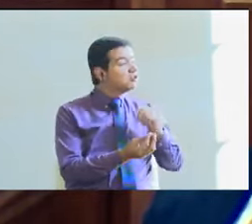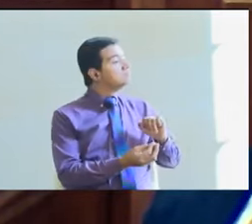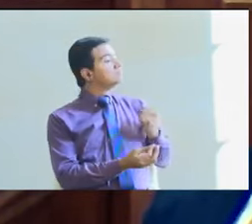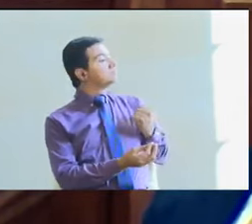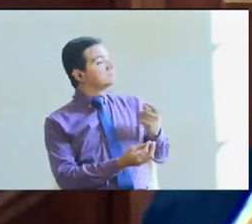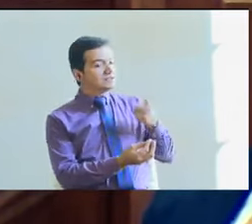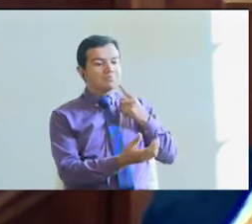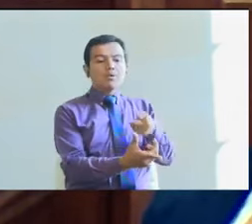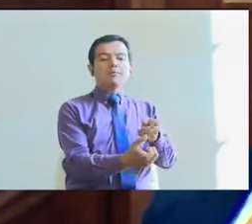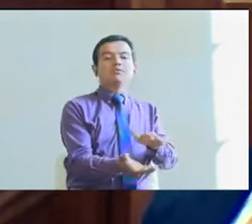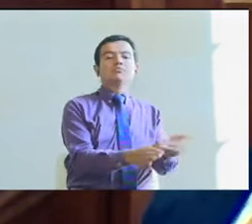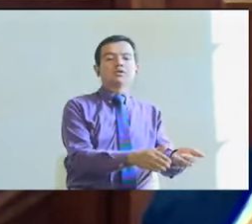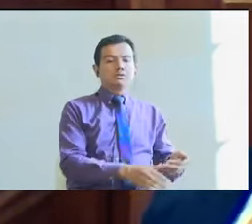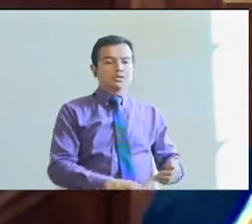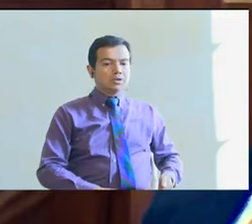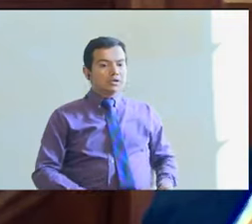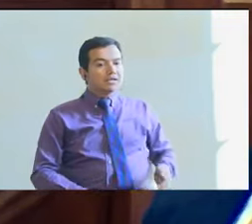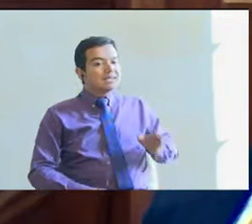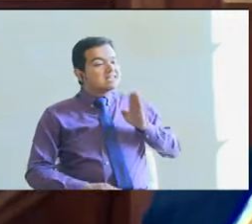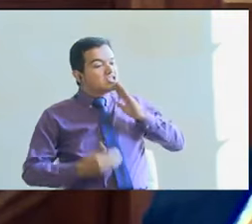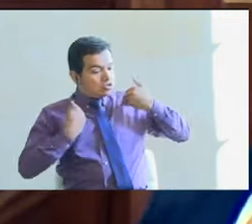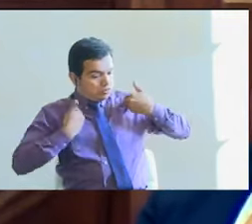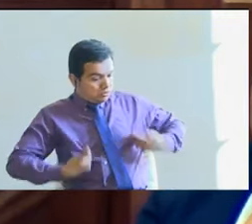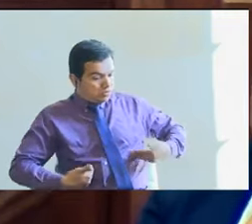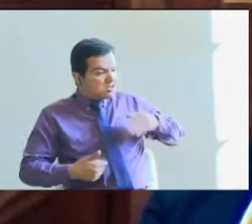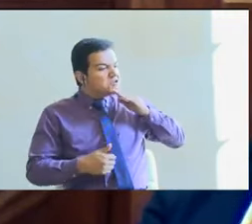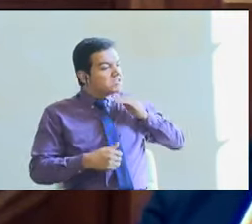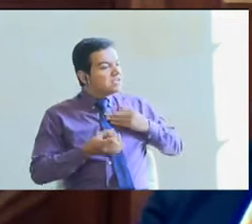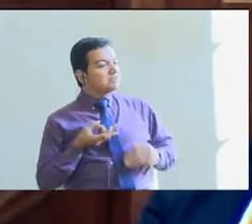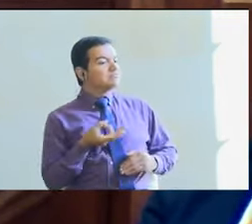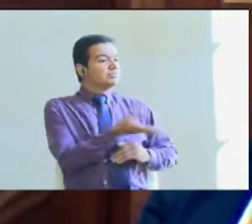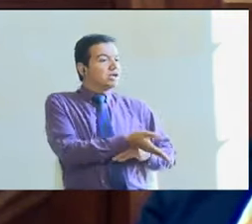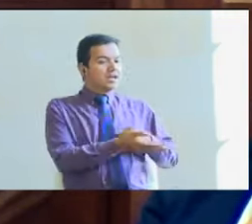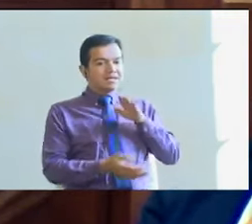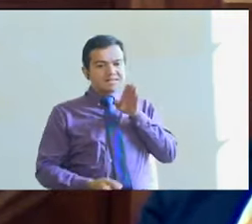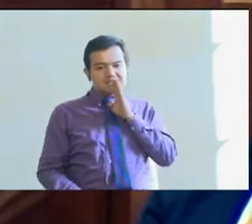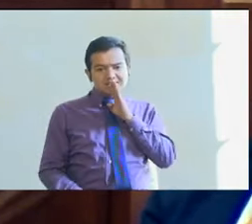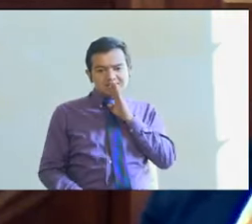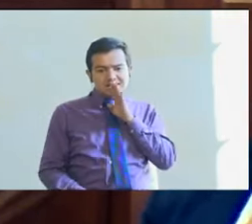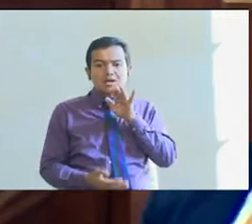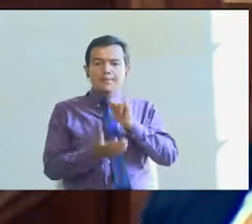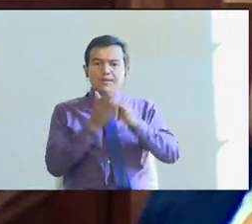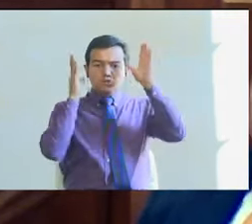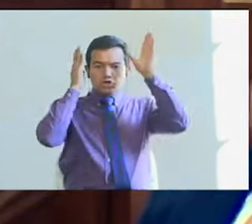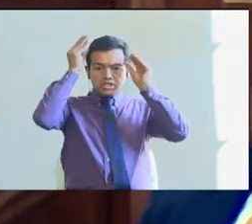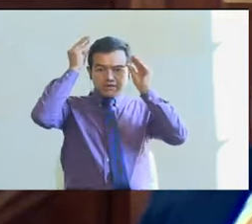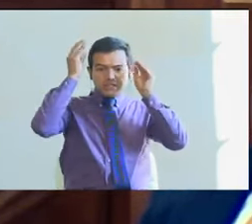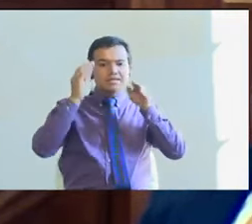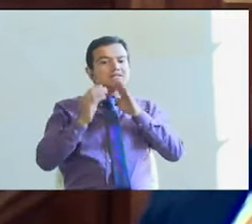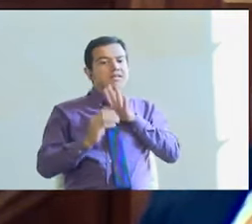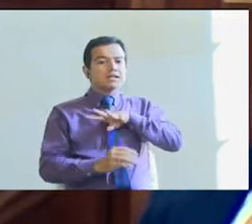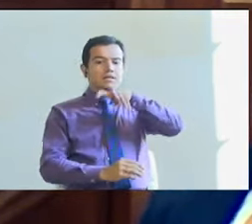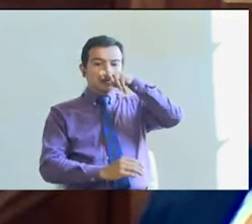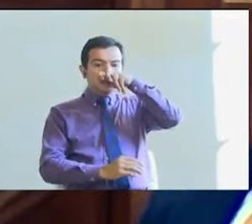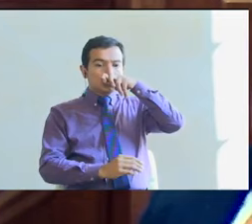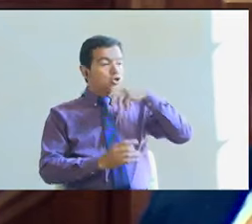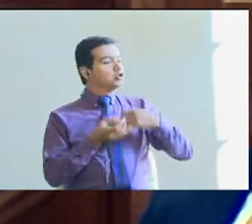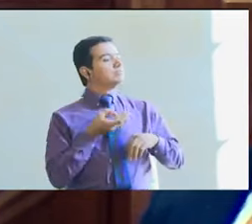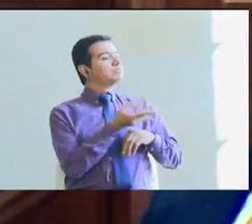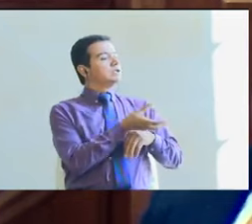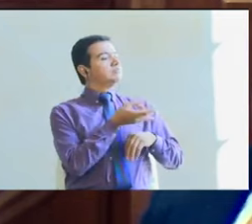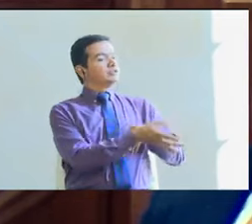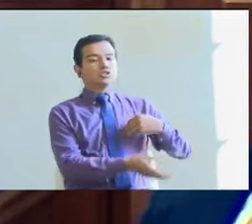elecciones a Nicolás Maduro a Chávez a taré el aami y les habla quien le ganó las